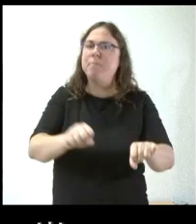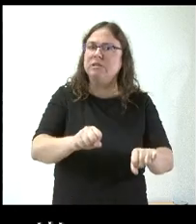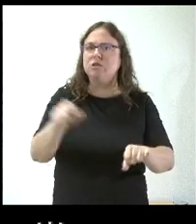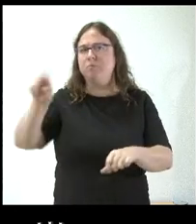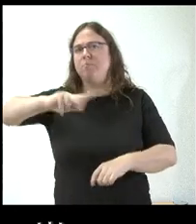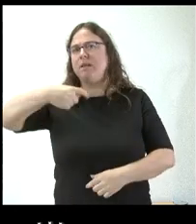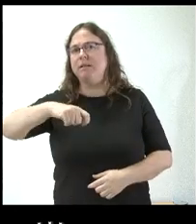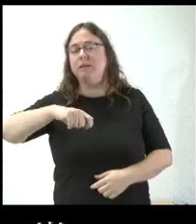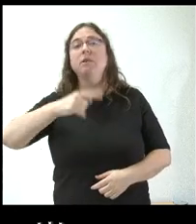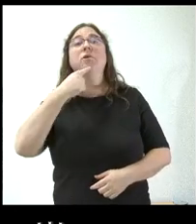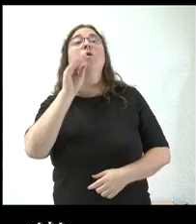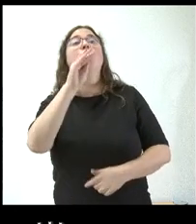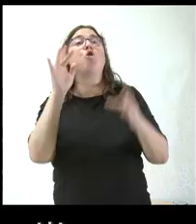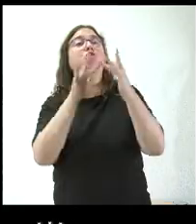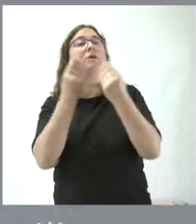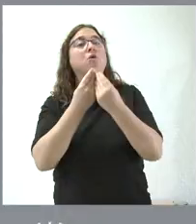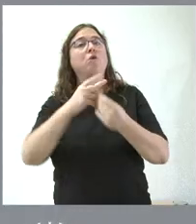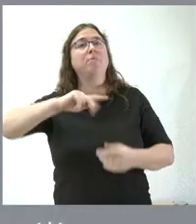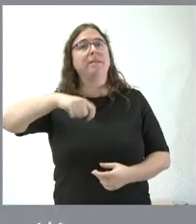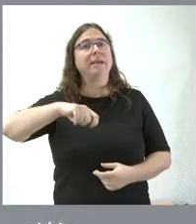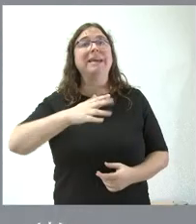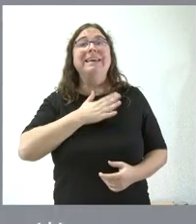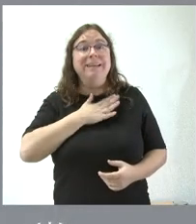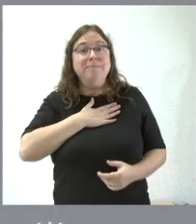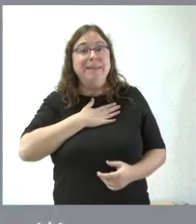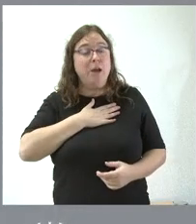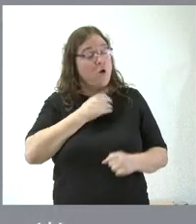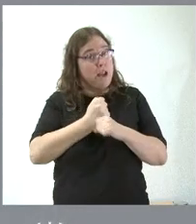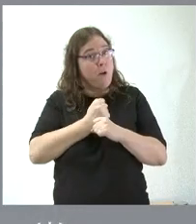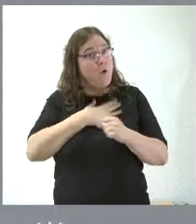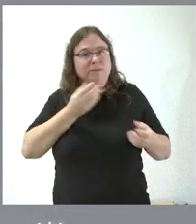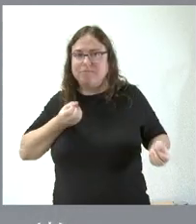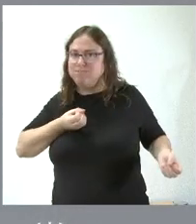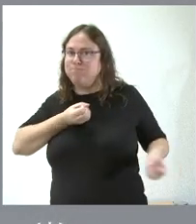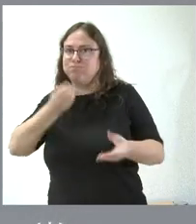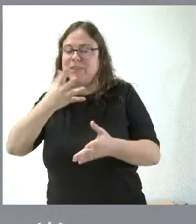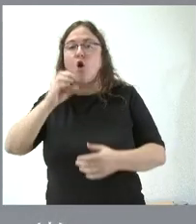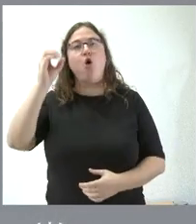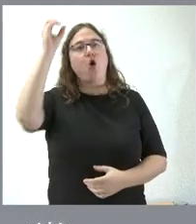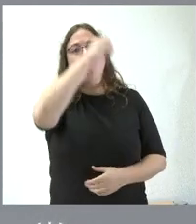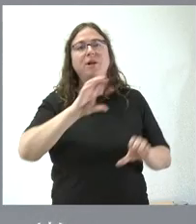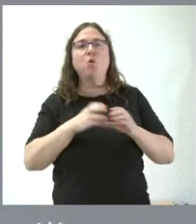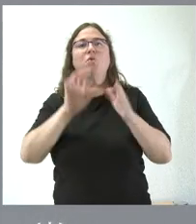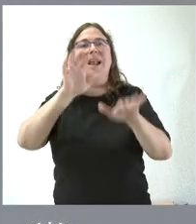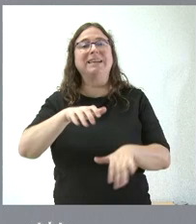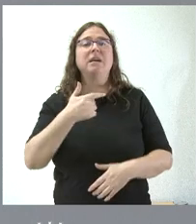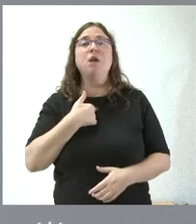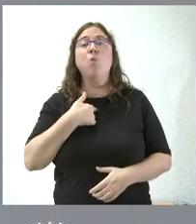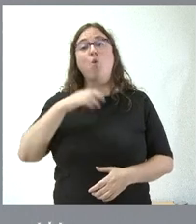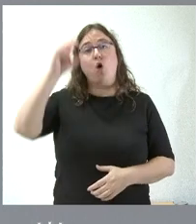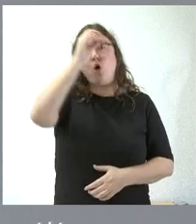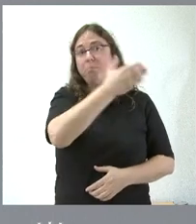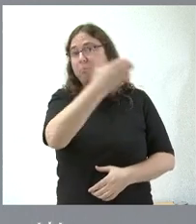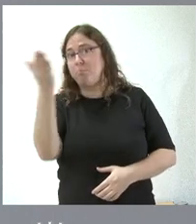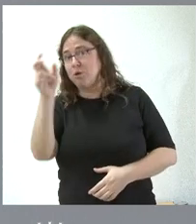saber también si han hablado con él Bueno mi misión es transmitir como les digo la opinión de la junta de Castillo no es tanto valorar las opiniones que